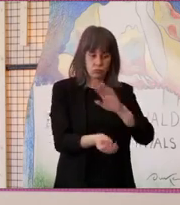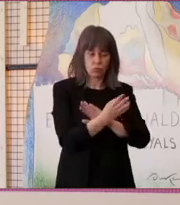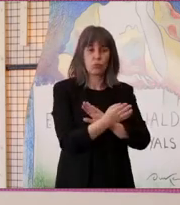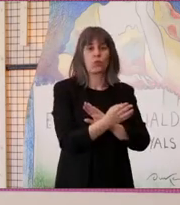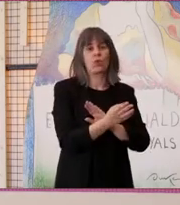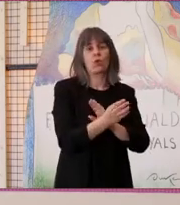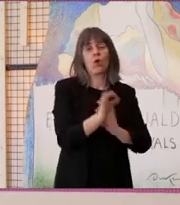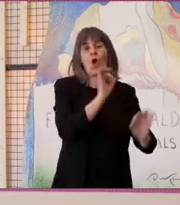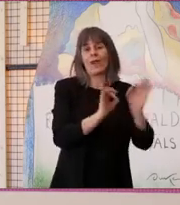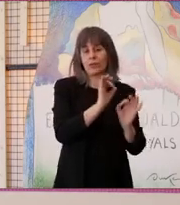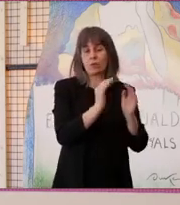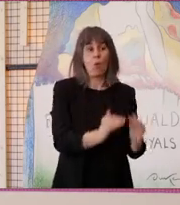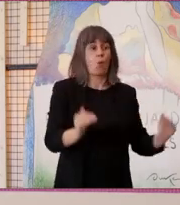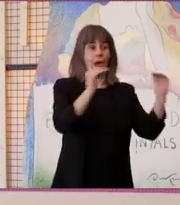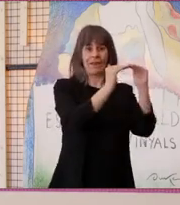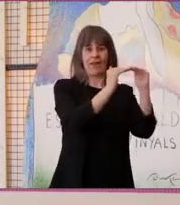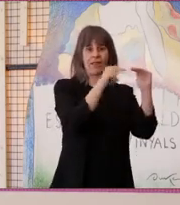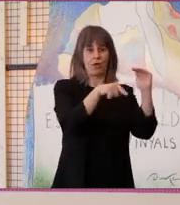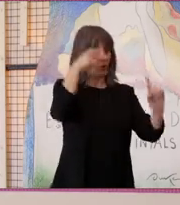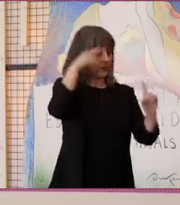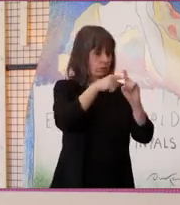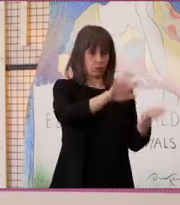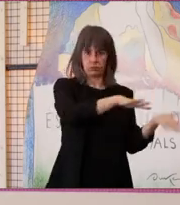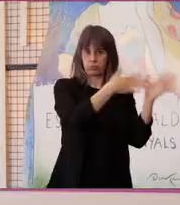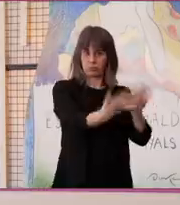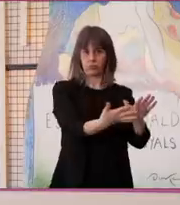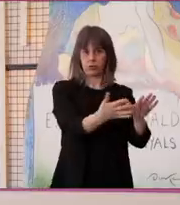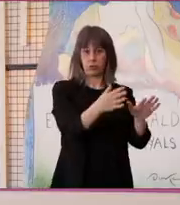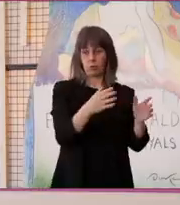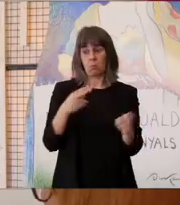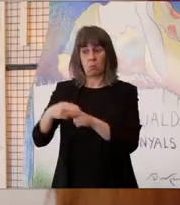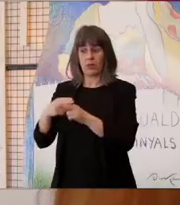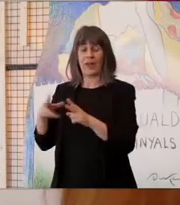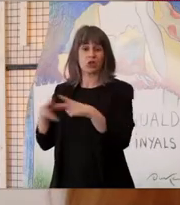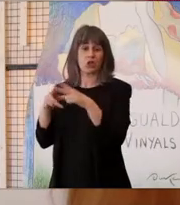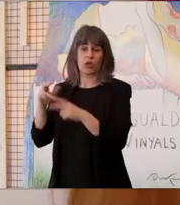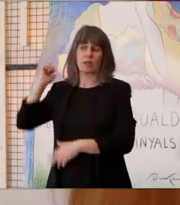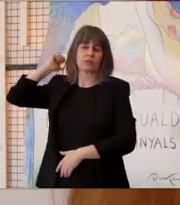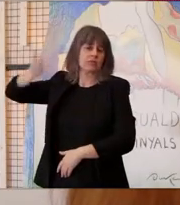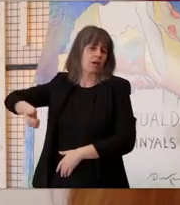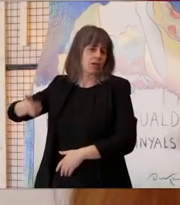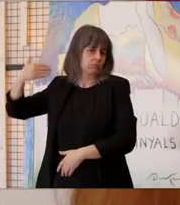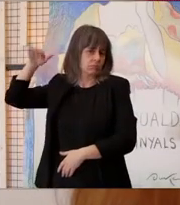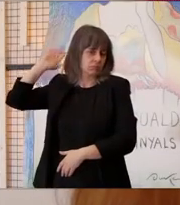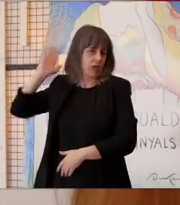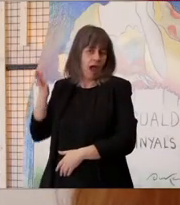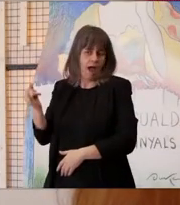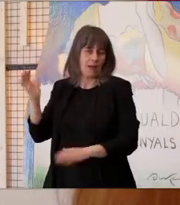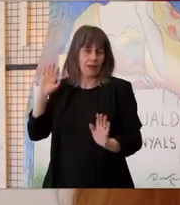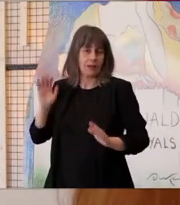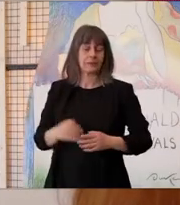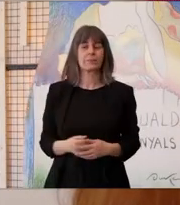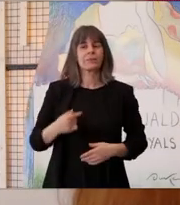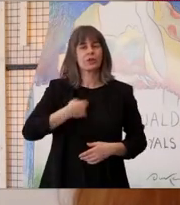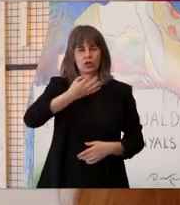sociales ya las teníamos no Hemos llegado Incluso un ejemplo no que se ha escuchado y ese es un discurso que a mí me preocupa porque